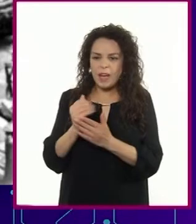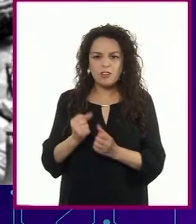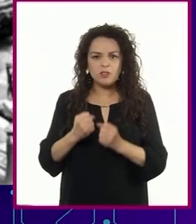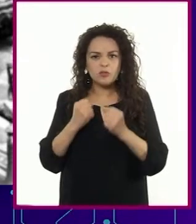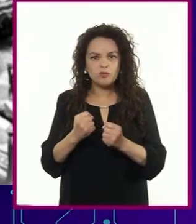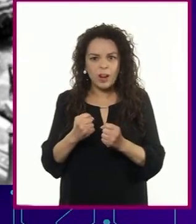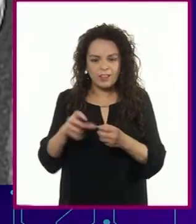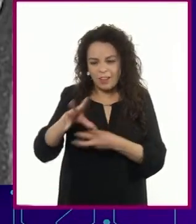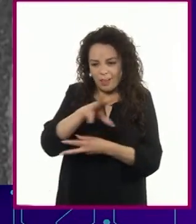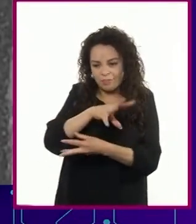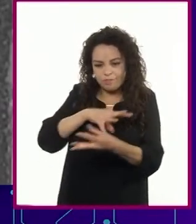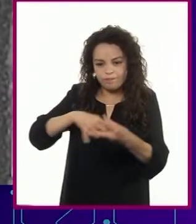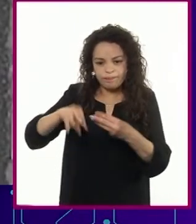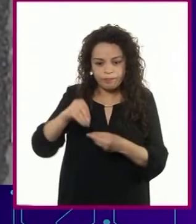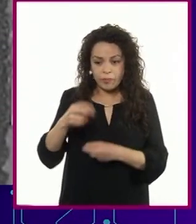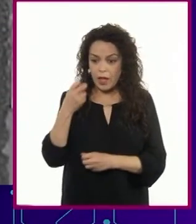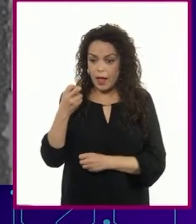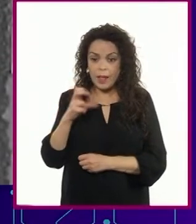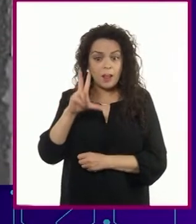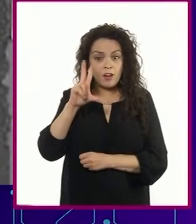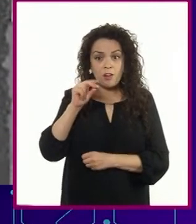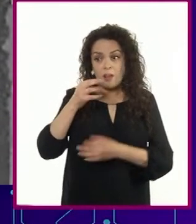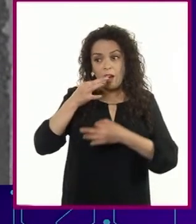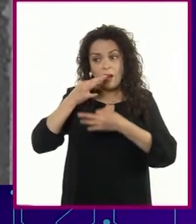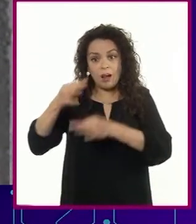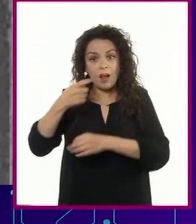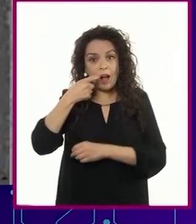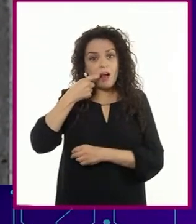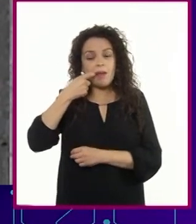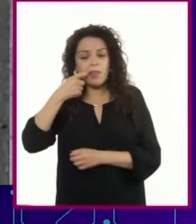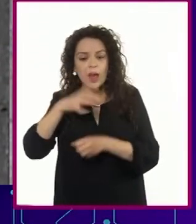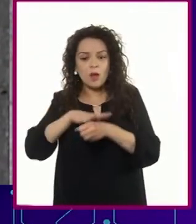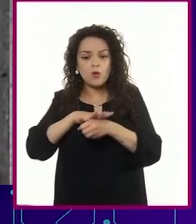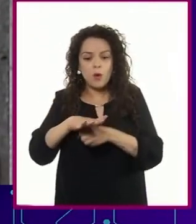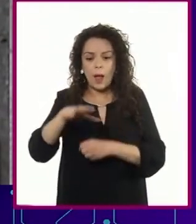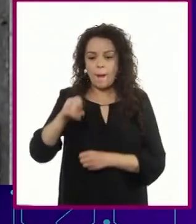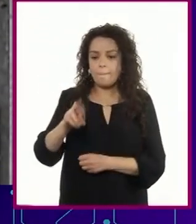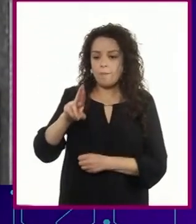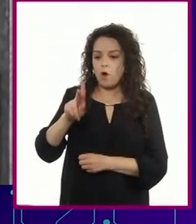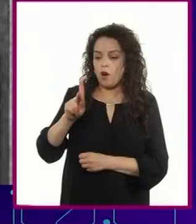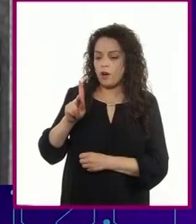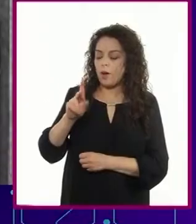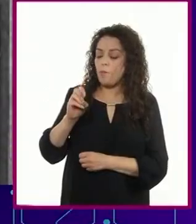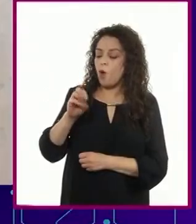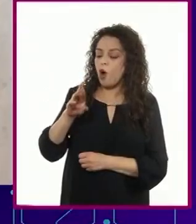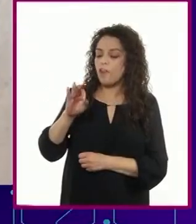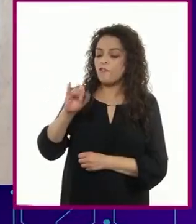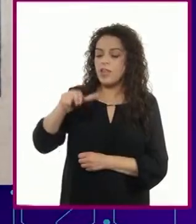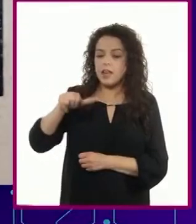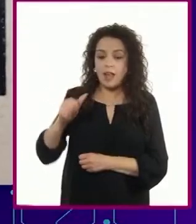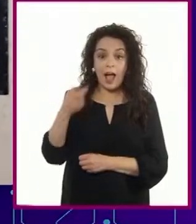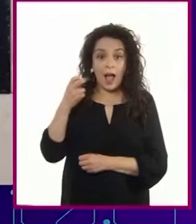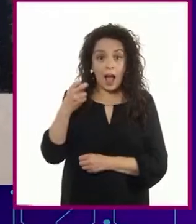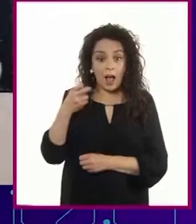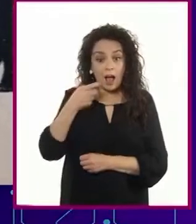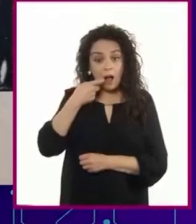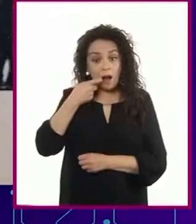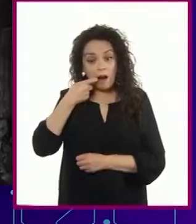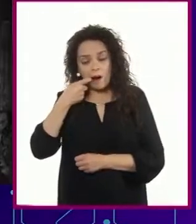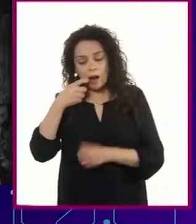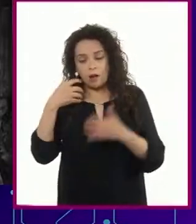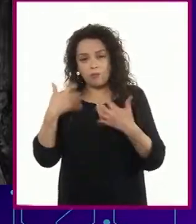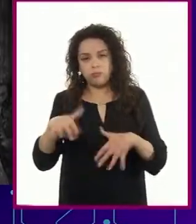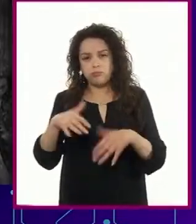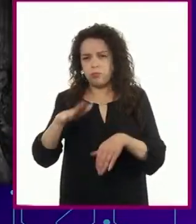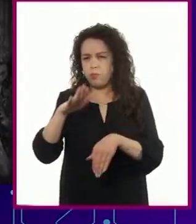y supuestamente no adictivo, la morfina. La adicción a la morfina pronto se convirtió en un problema